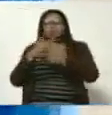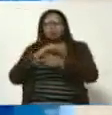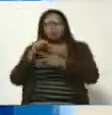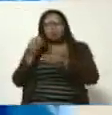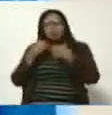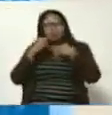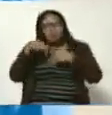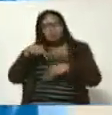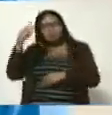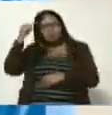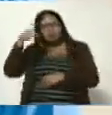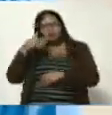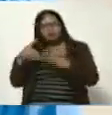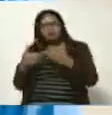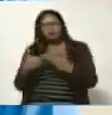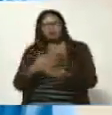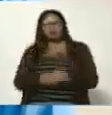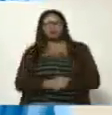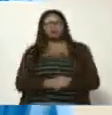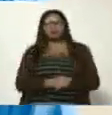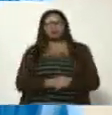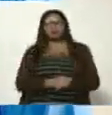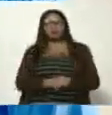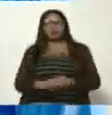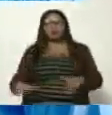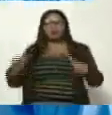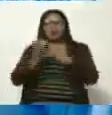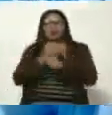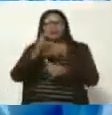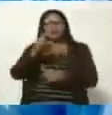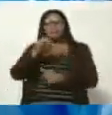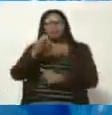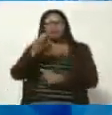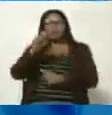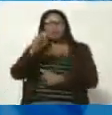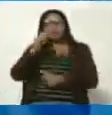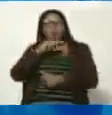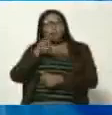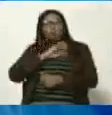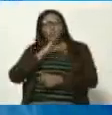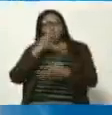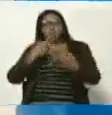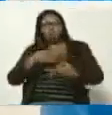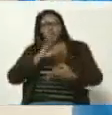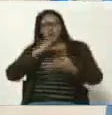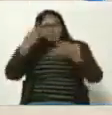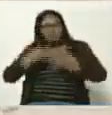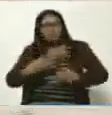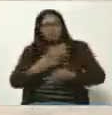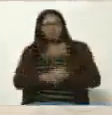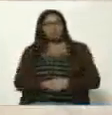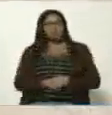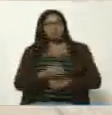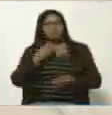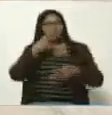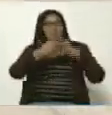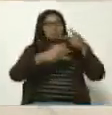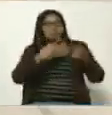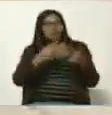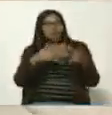estos días de la retoma de Monómeros a sus propietarios legítimos. Bueno, un proceso